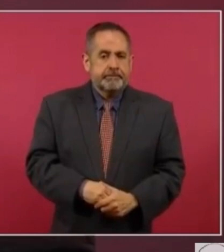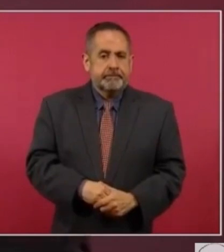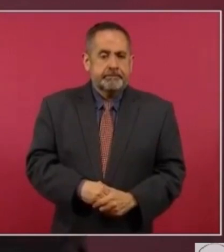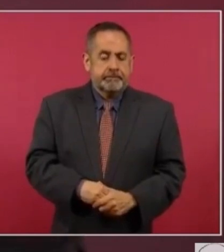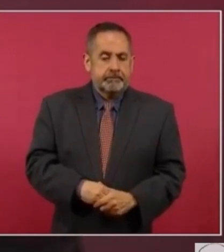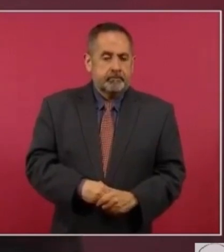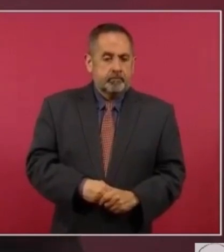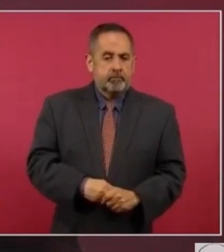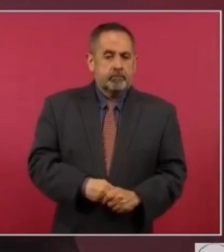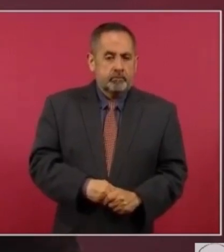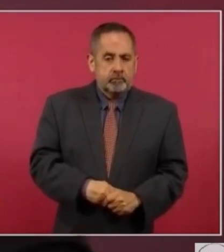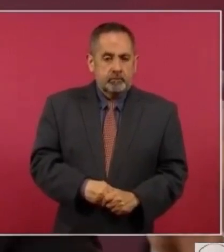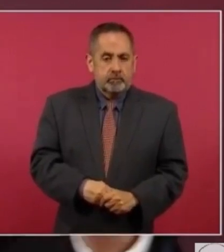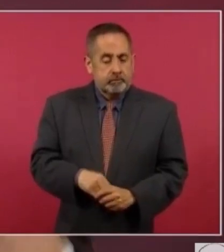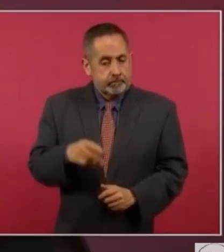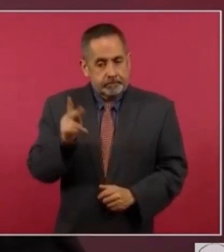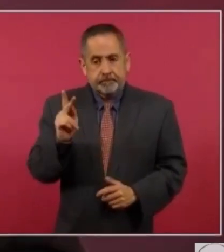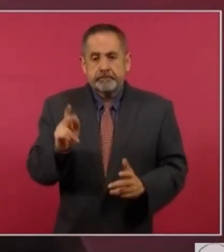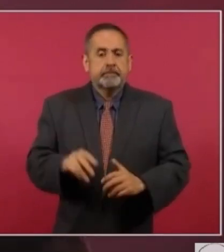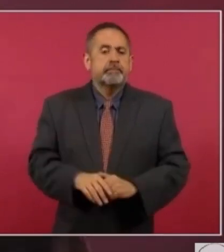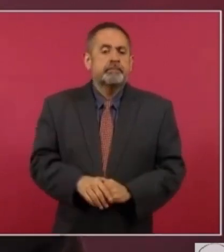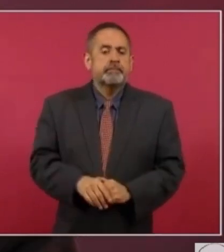Pero bueno,